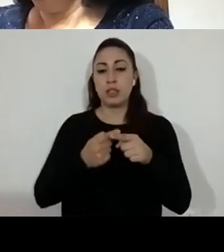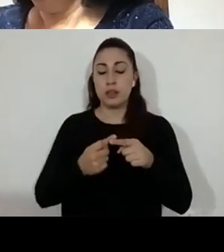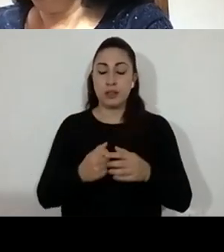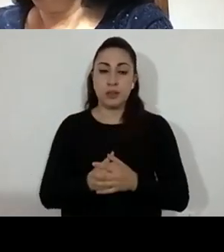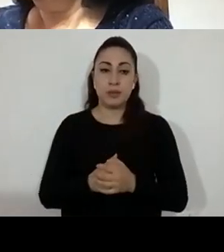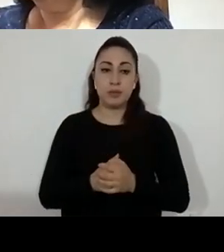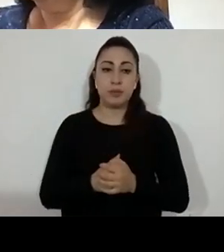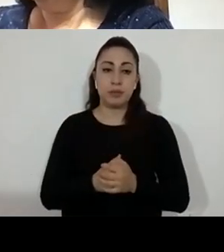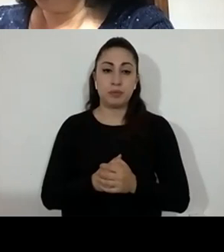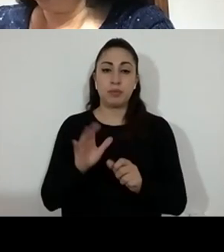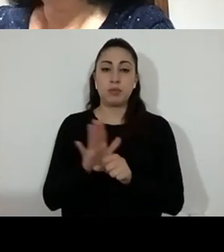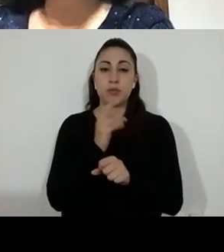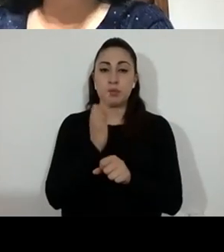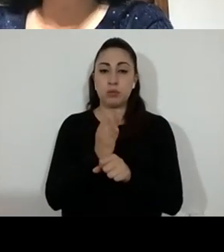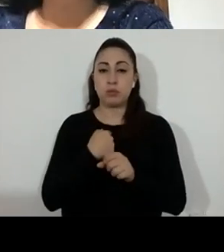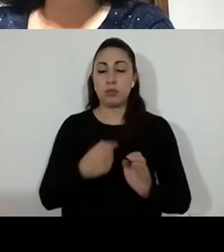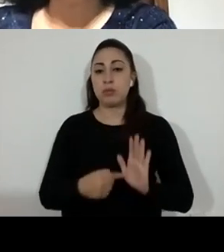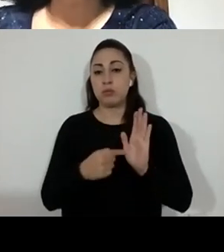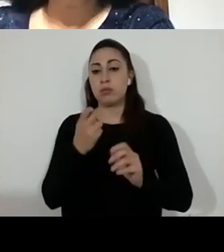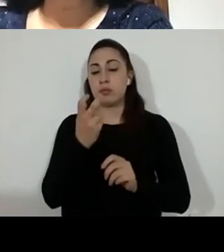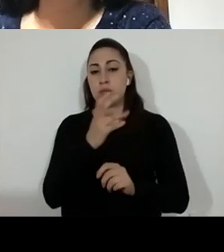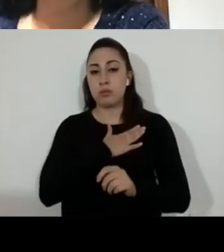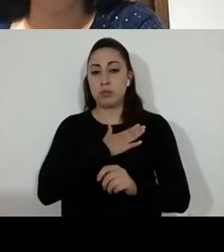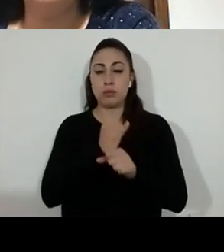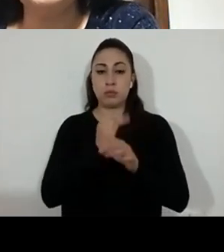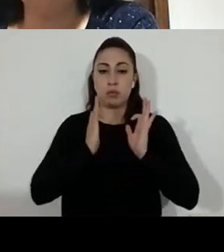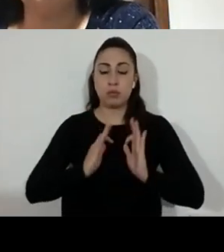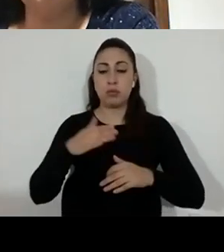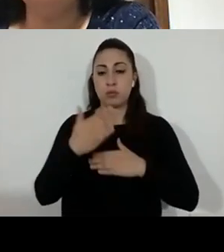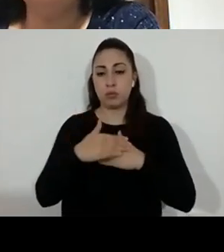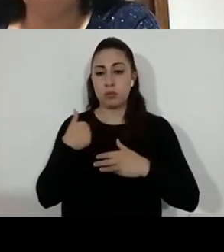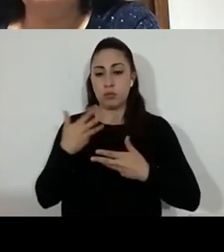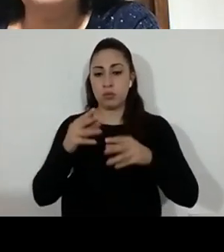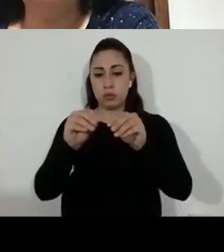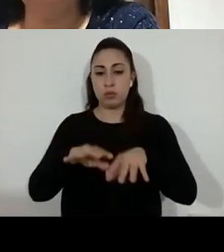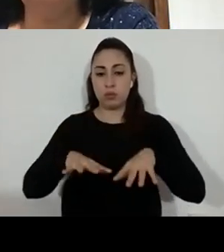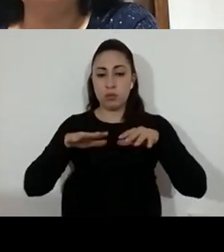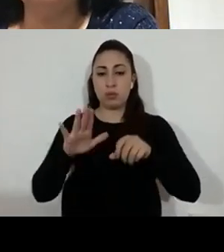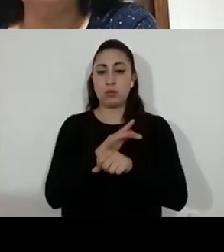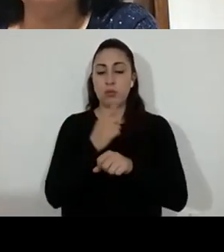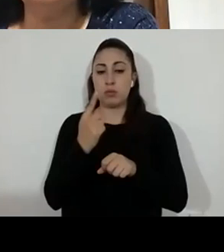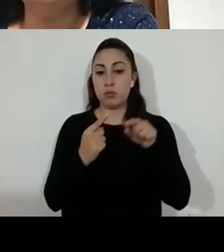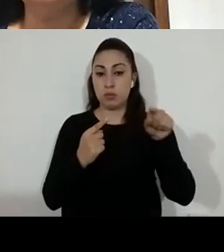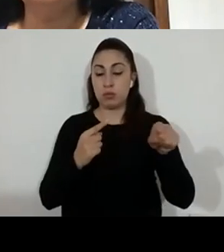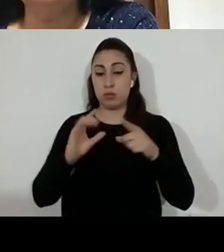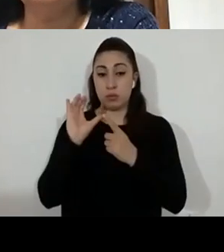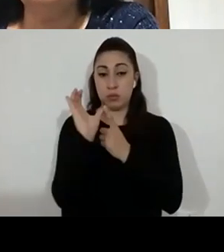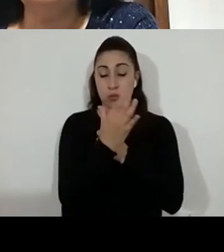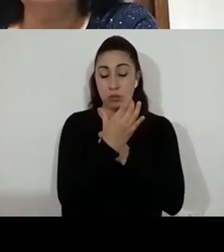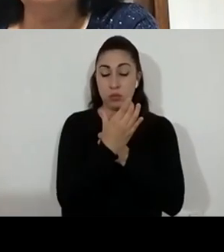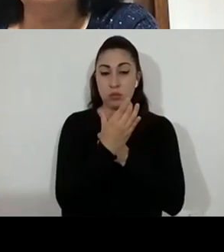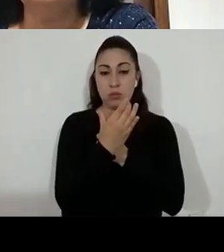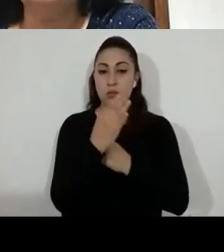esta manera presento esta inconformidad, lo haré en el Pleno. Una comisión no puede ostentarse